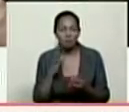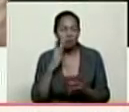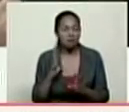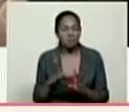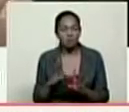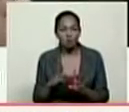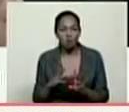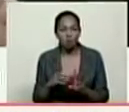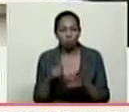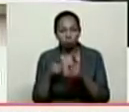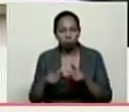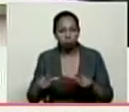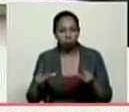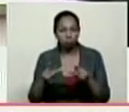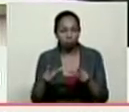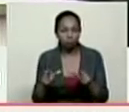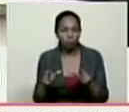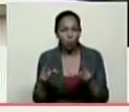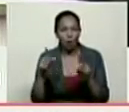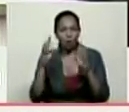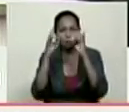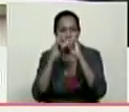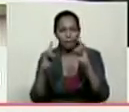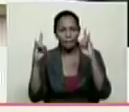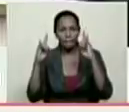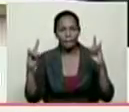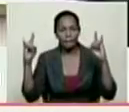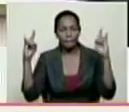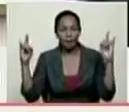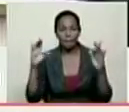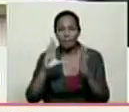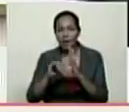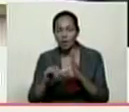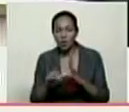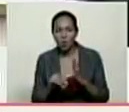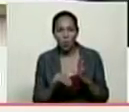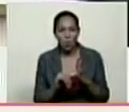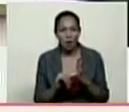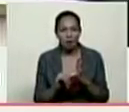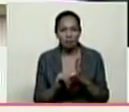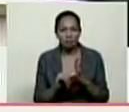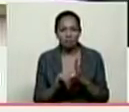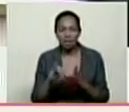los transformadores, para robarse el cobre que está allí en las